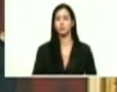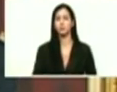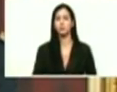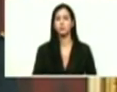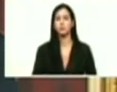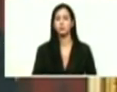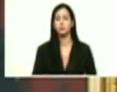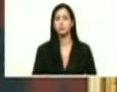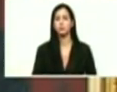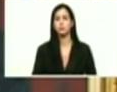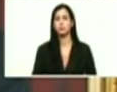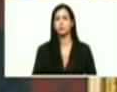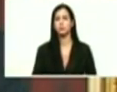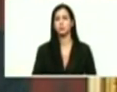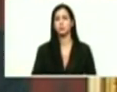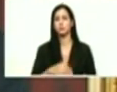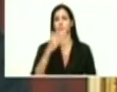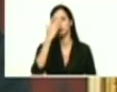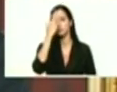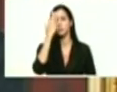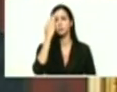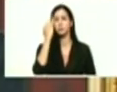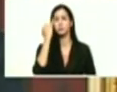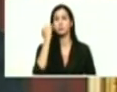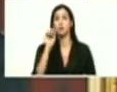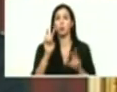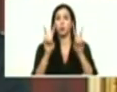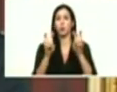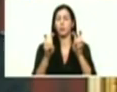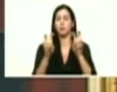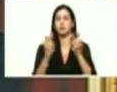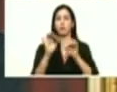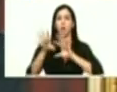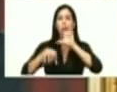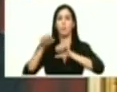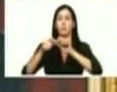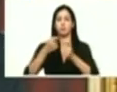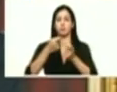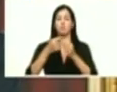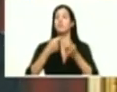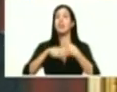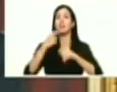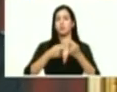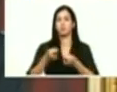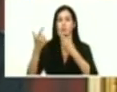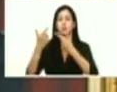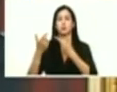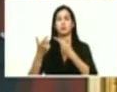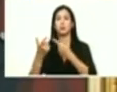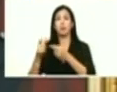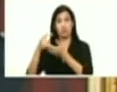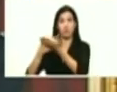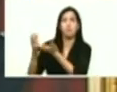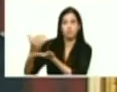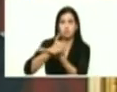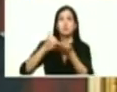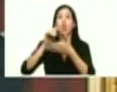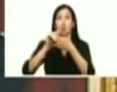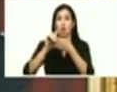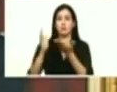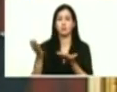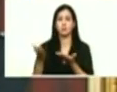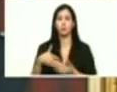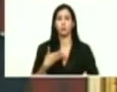en tercer lugar las nuevas exportaciones y los nuevos ingresos de divisas pero eso tiene que estar